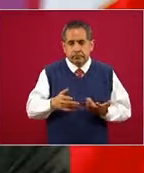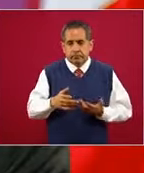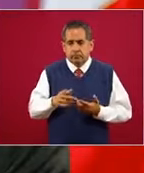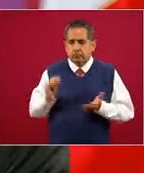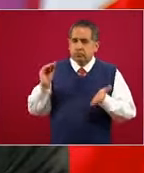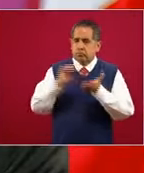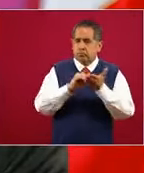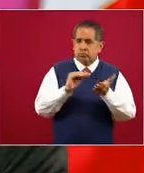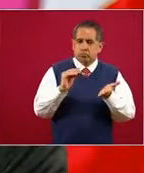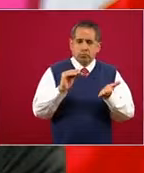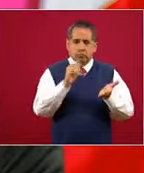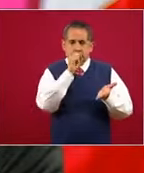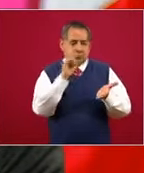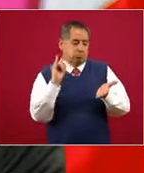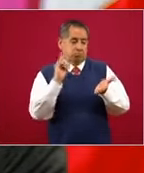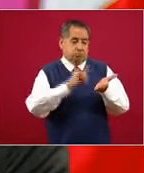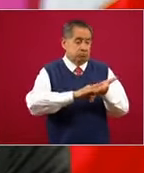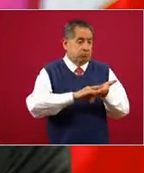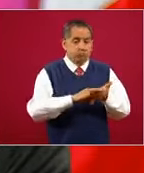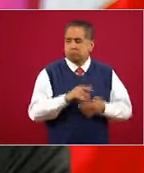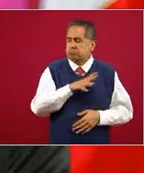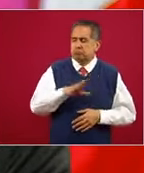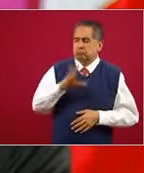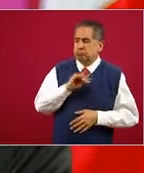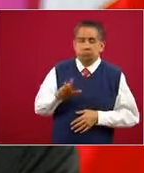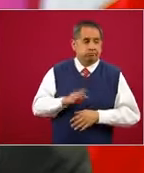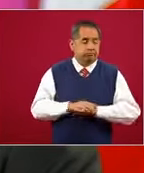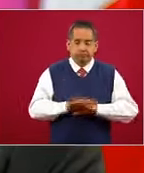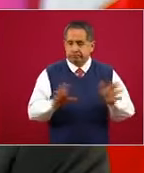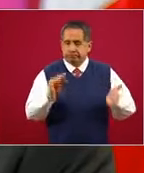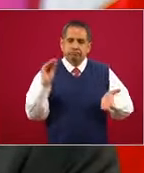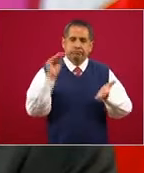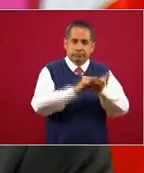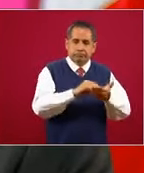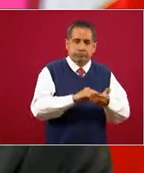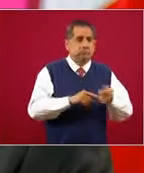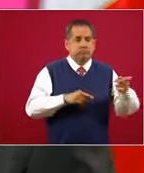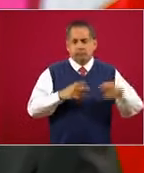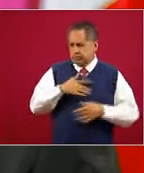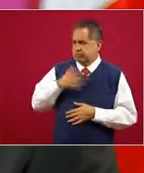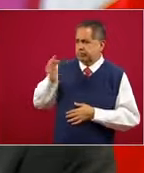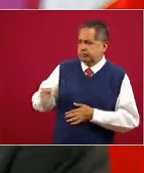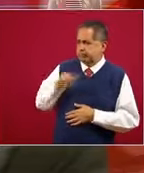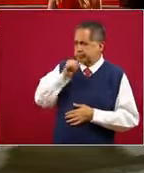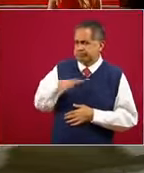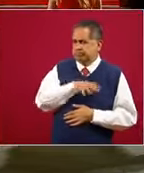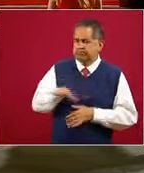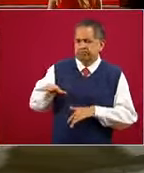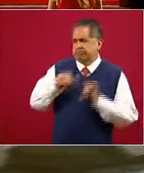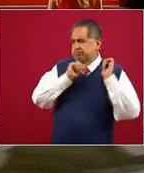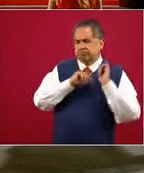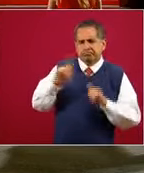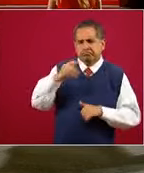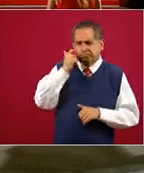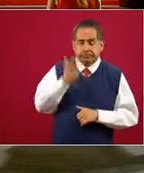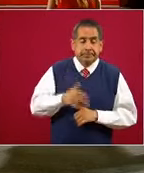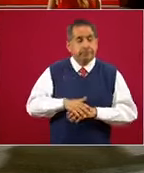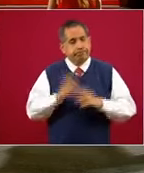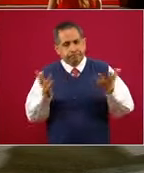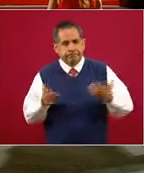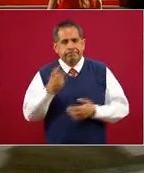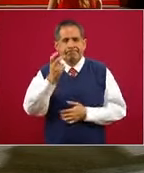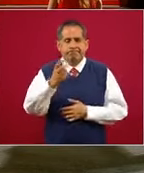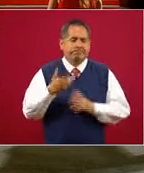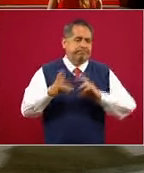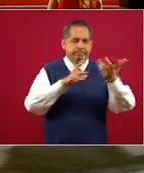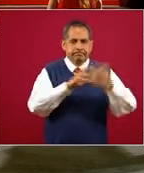los etiquetados, y al final pues esa idea fue desechada por quien tenía que autorregularse, decidió no autorregularse, y entonces